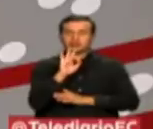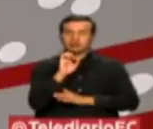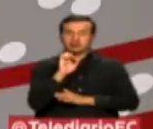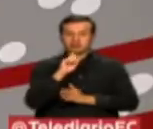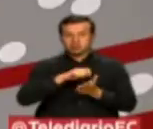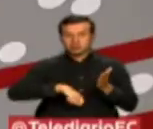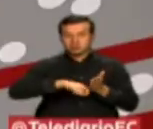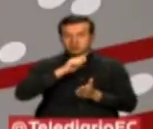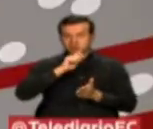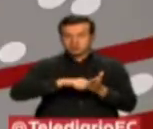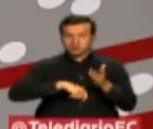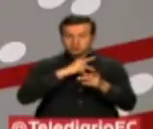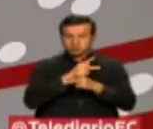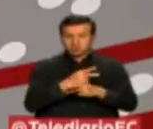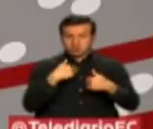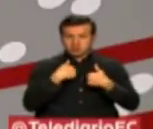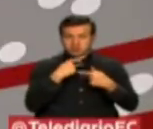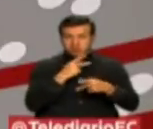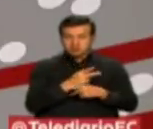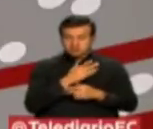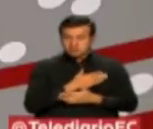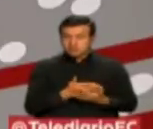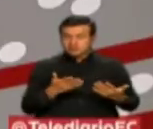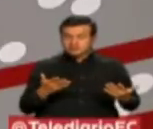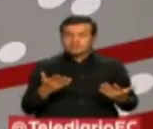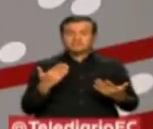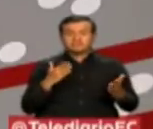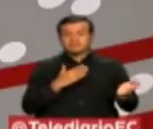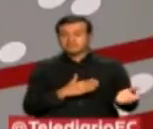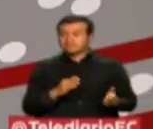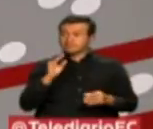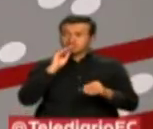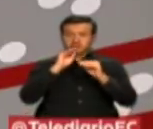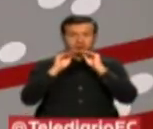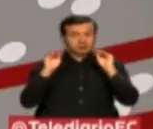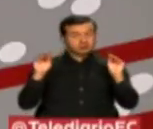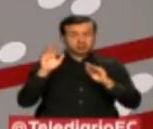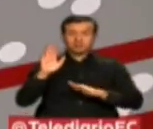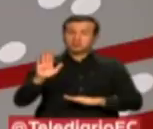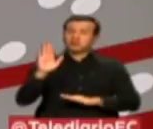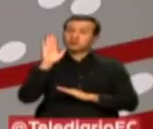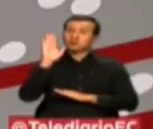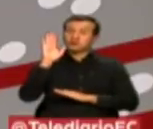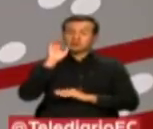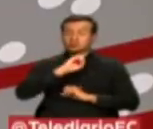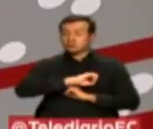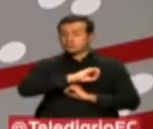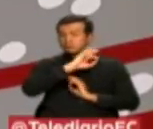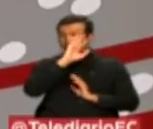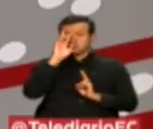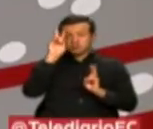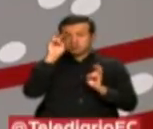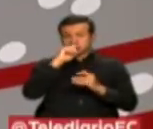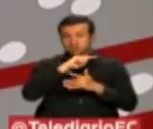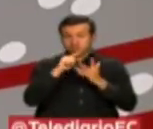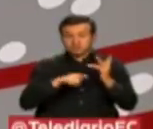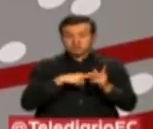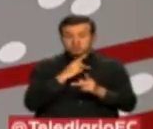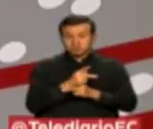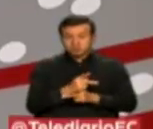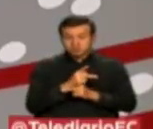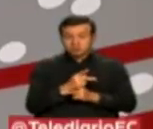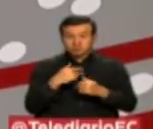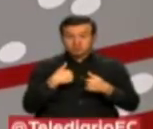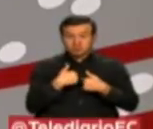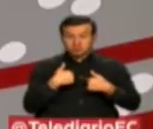de protección de las especies amenazadas, donde se establezca claramente compromisos muy concretos respecto a la protección de